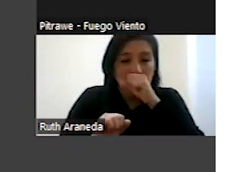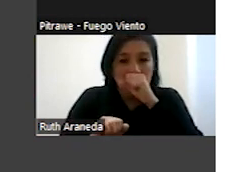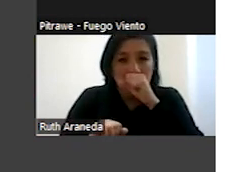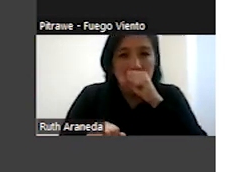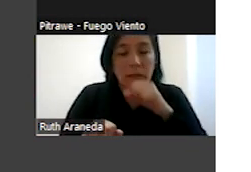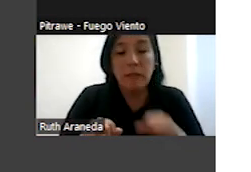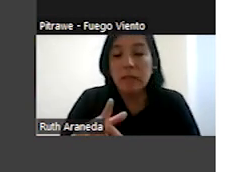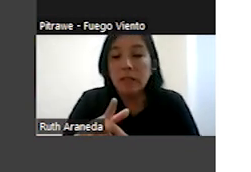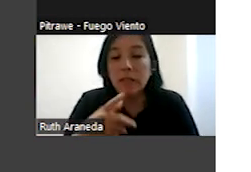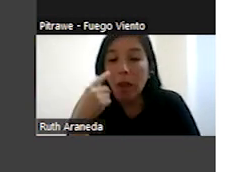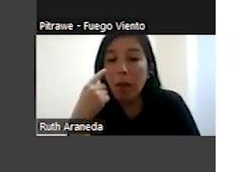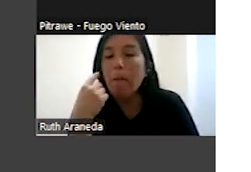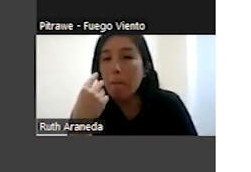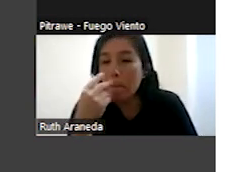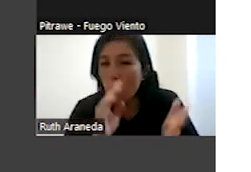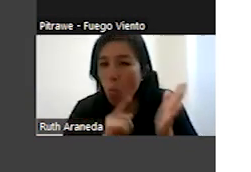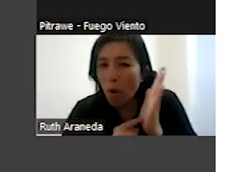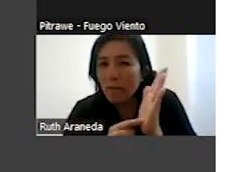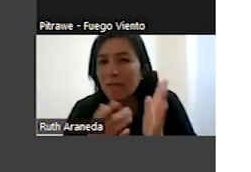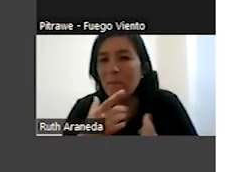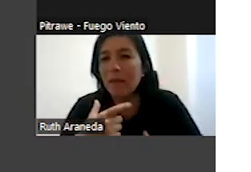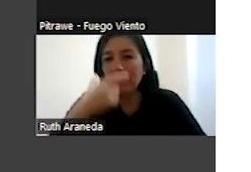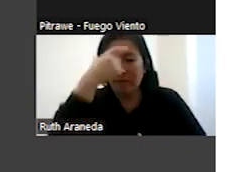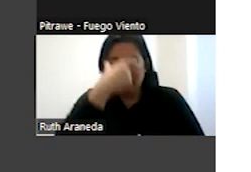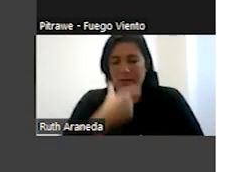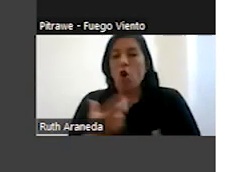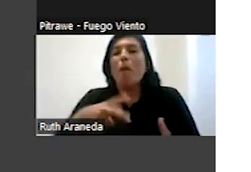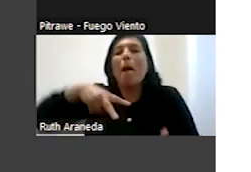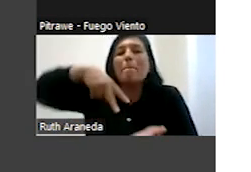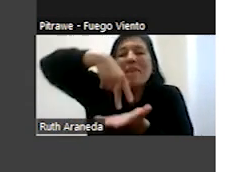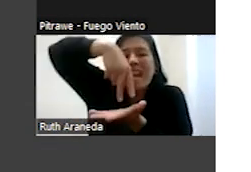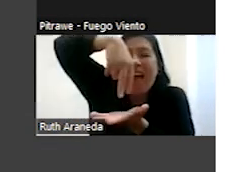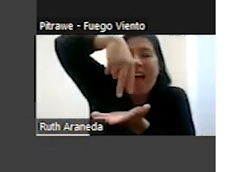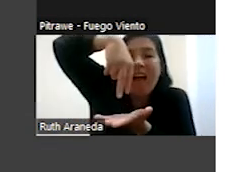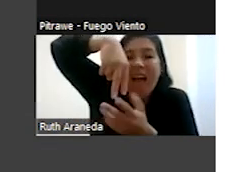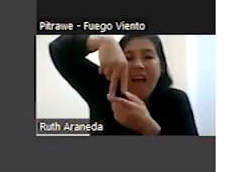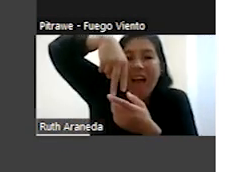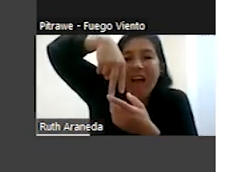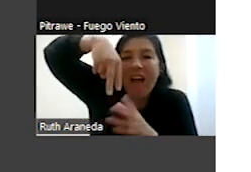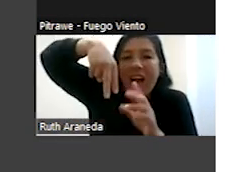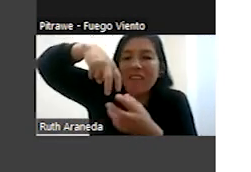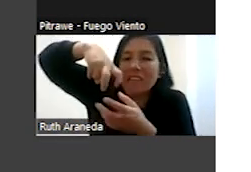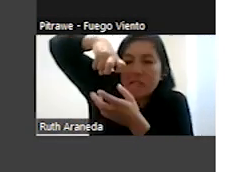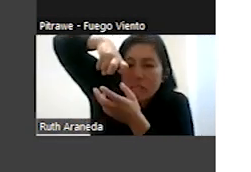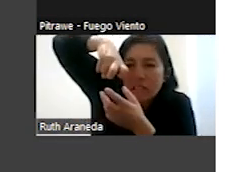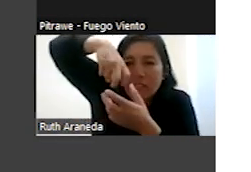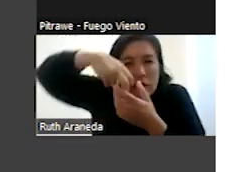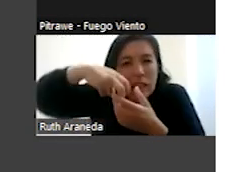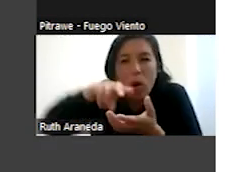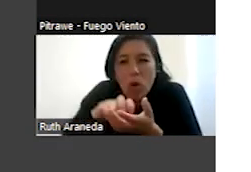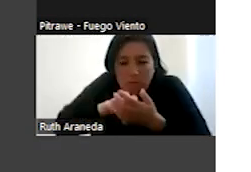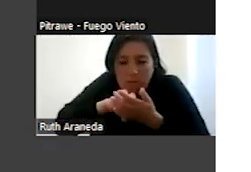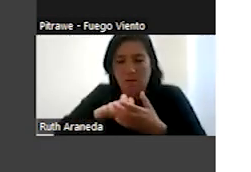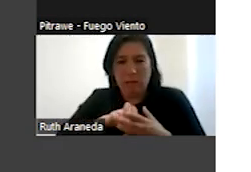está marcando la diferencia es la posición de las piernas, esta posición hiperflectada hacia el pecho, hacia